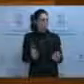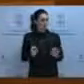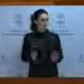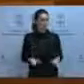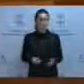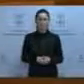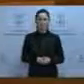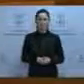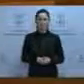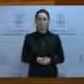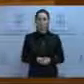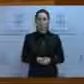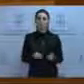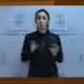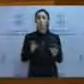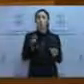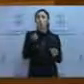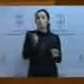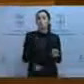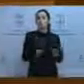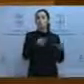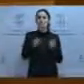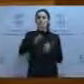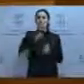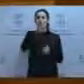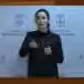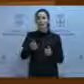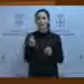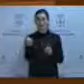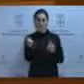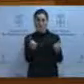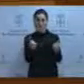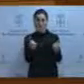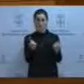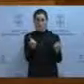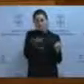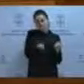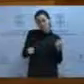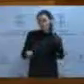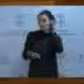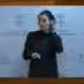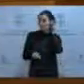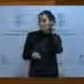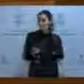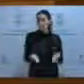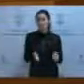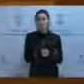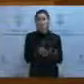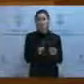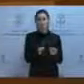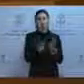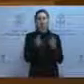una pareja asturiana que cobre 600 euros cada uno al mes, fíjese, da por tres